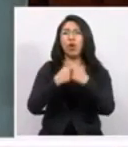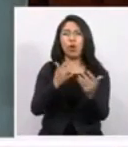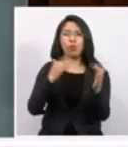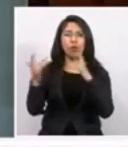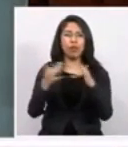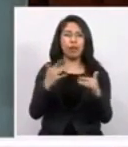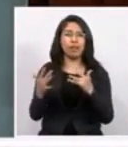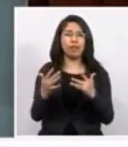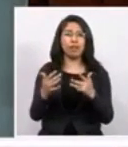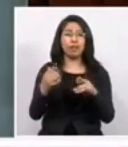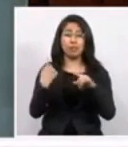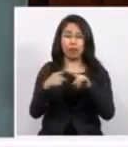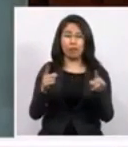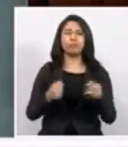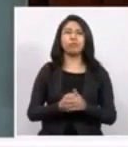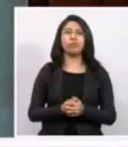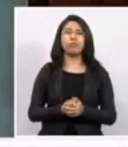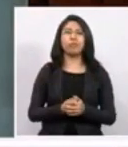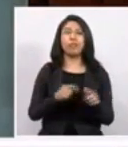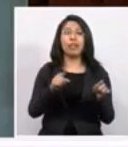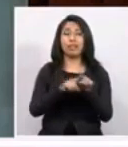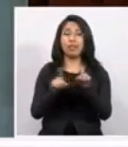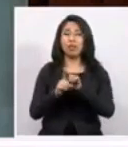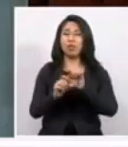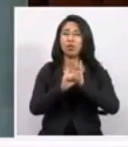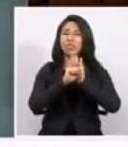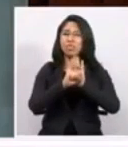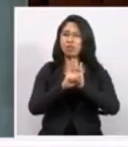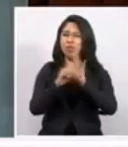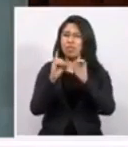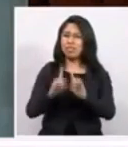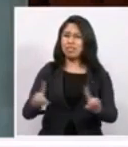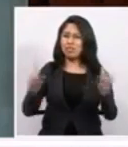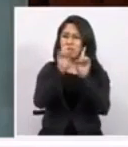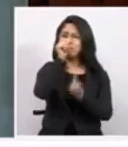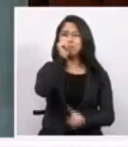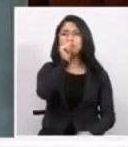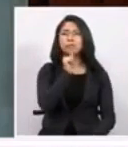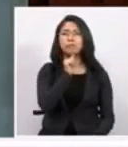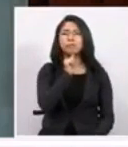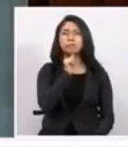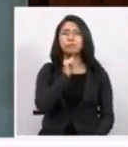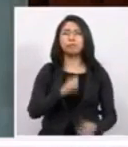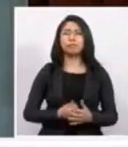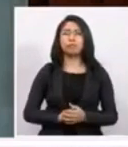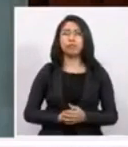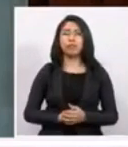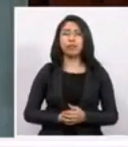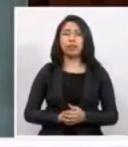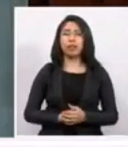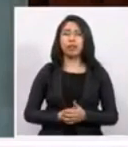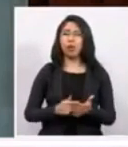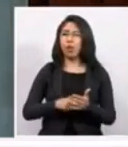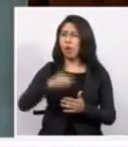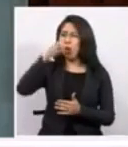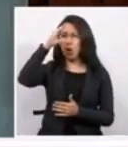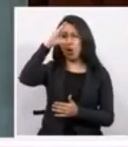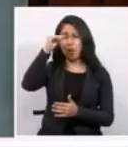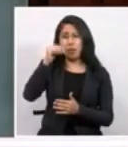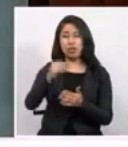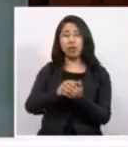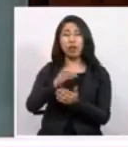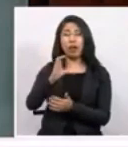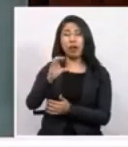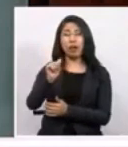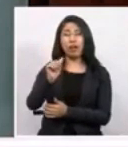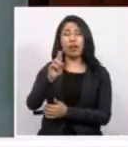pero también son símbolo de dignidad y resistencia. Junto a hombres como Carlos Orlando